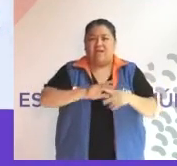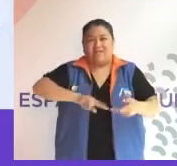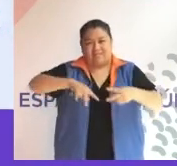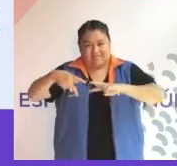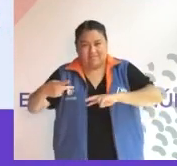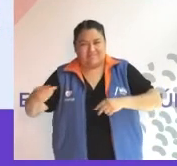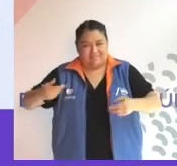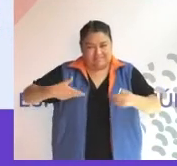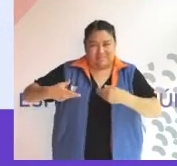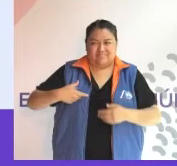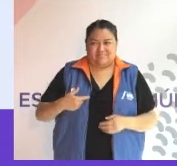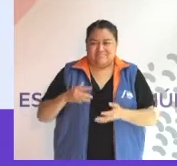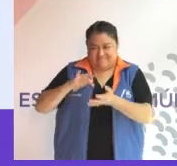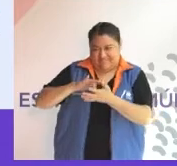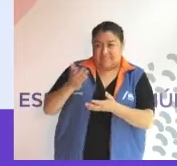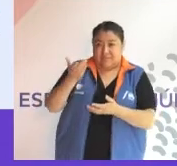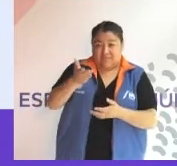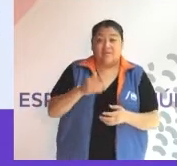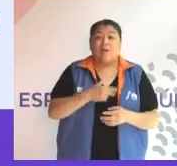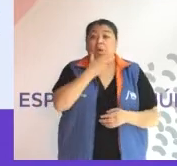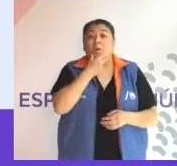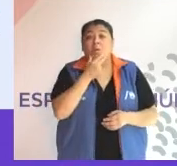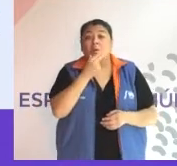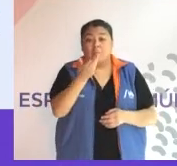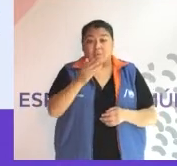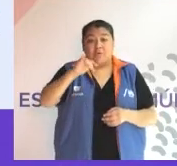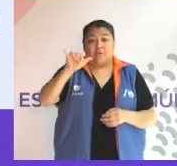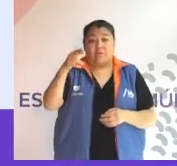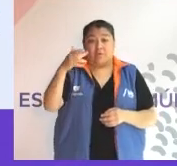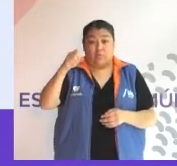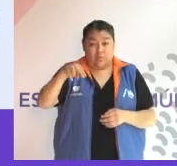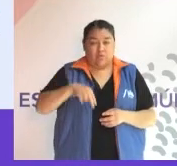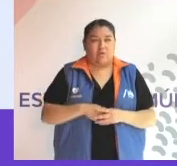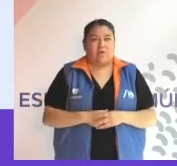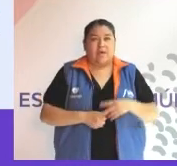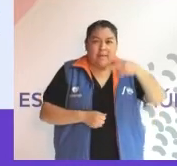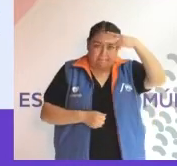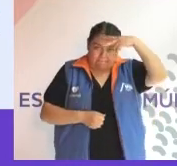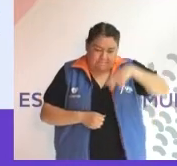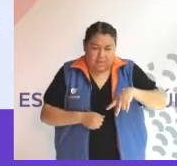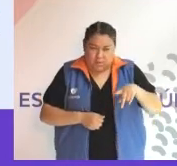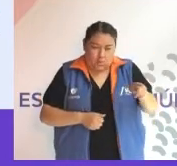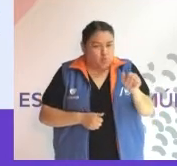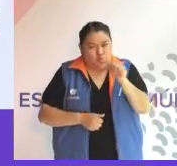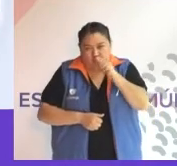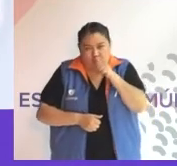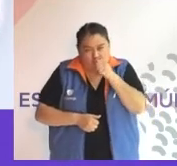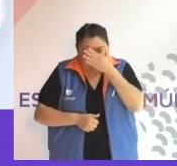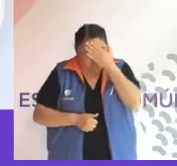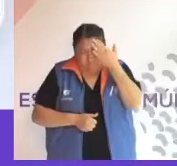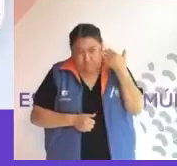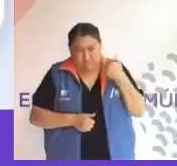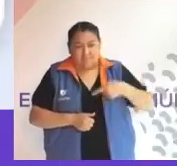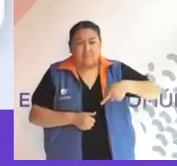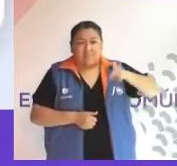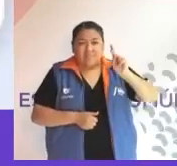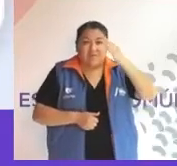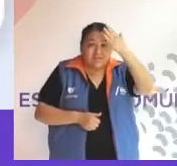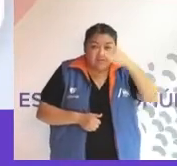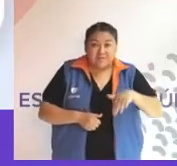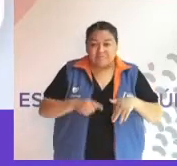Mariana. John, adelante. Yo no sé cómo es en México, pero el tema de oferta de espacios